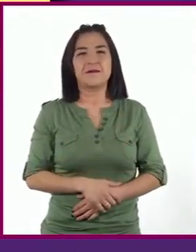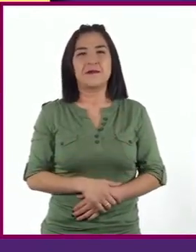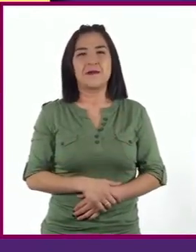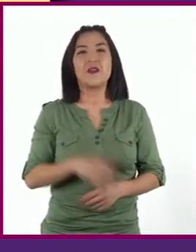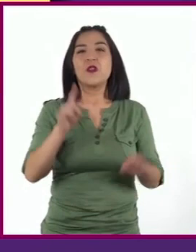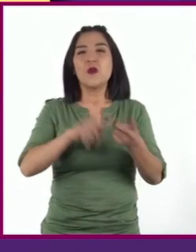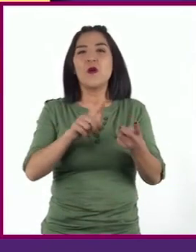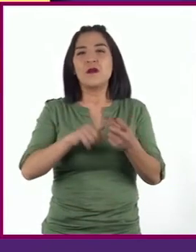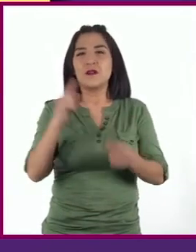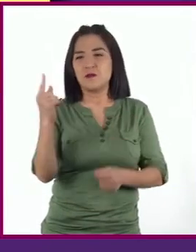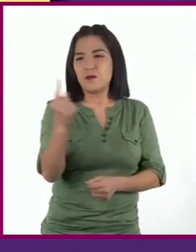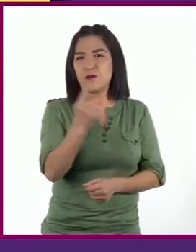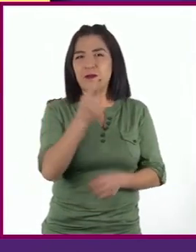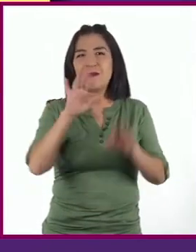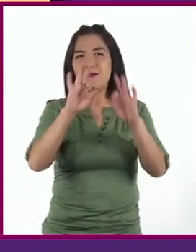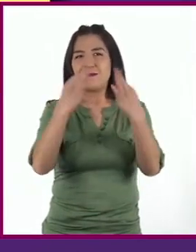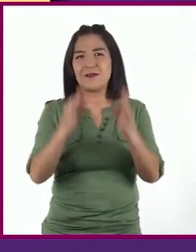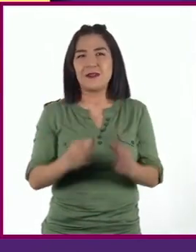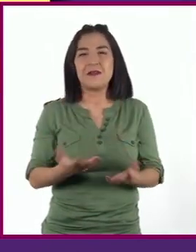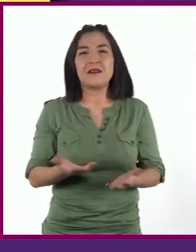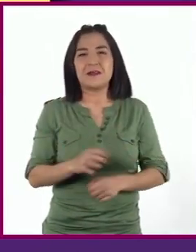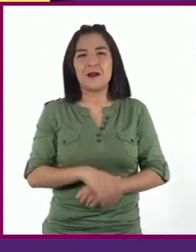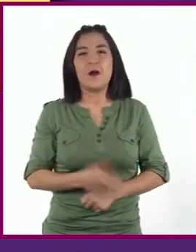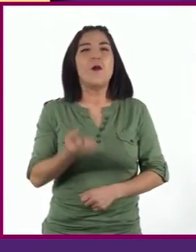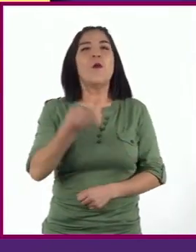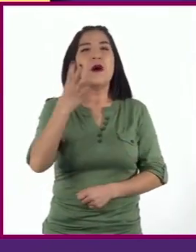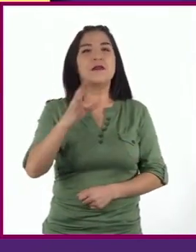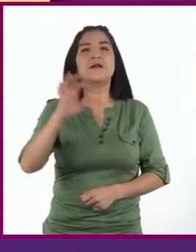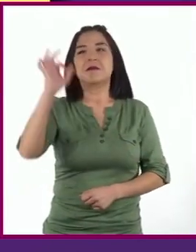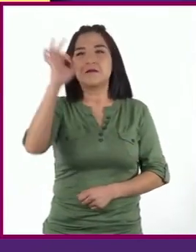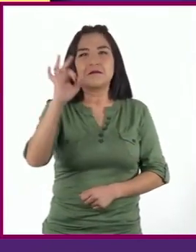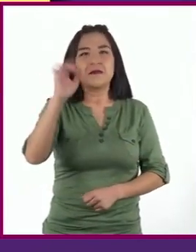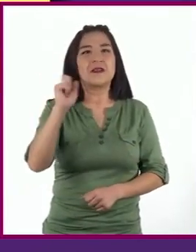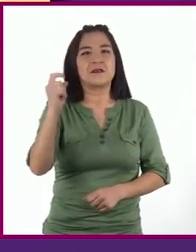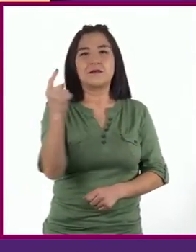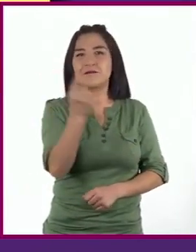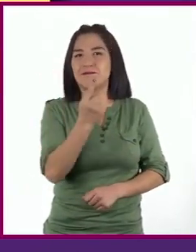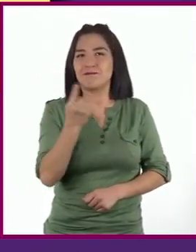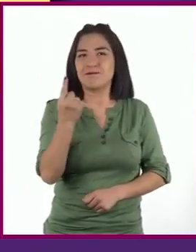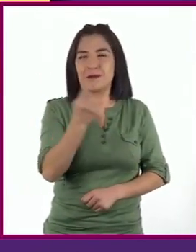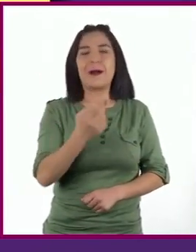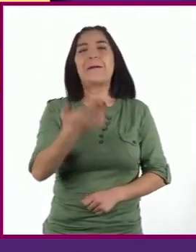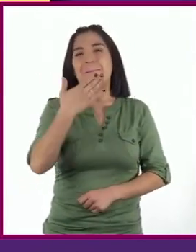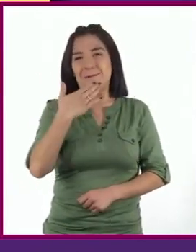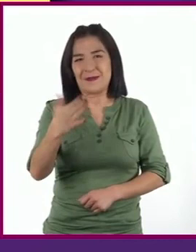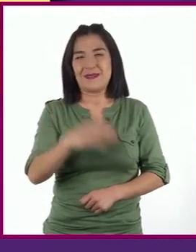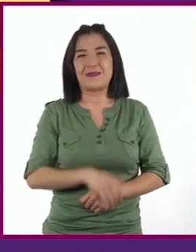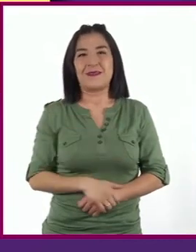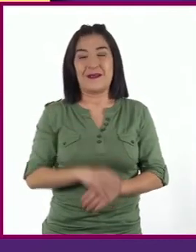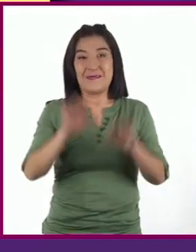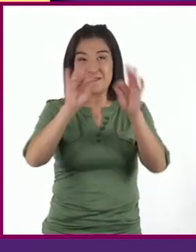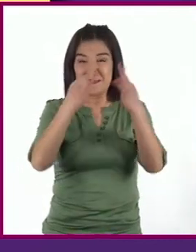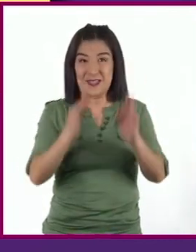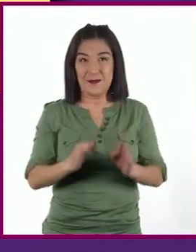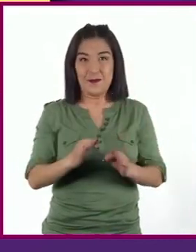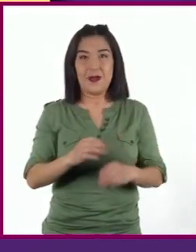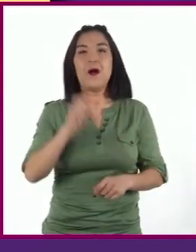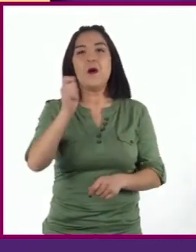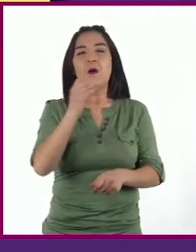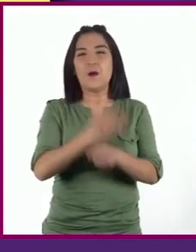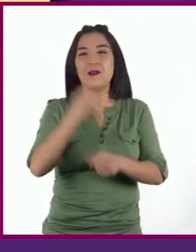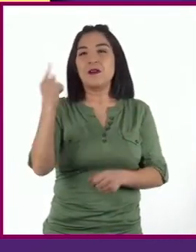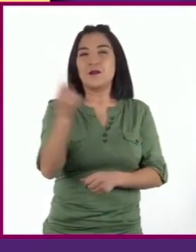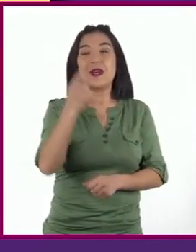dónde está girando la figura? ¿Cuántos grados está rotando? Muy bien, la figura está